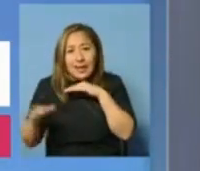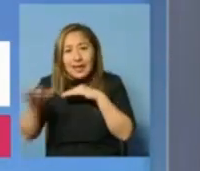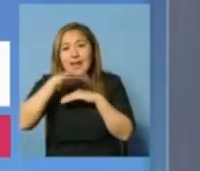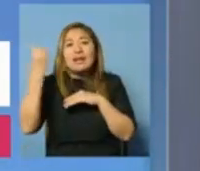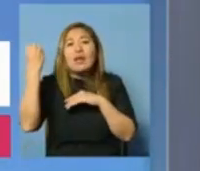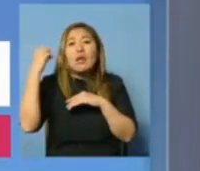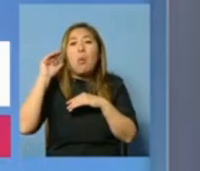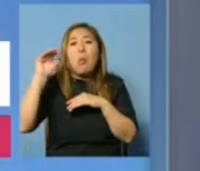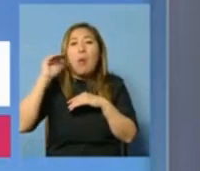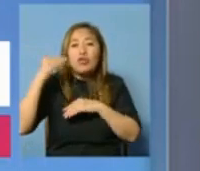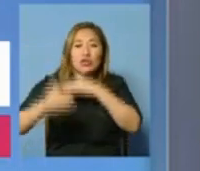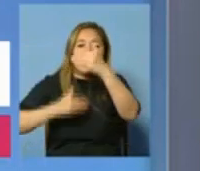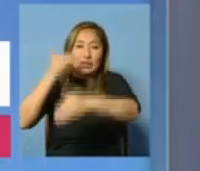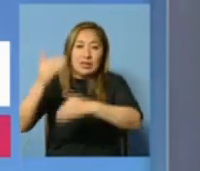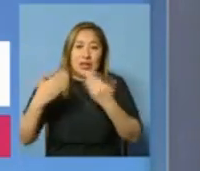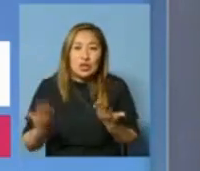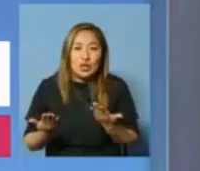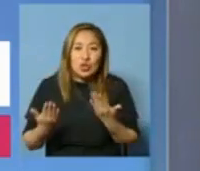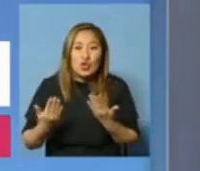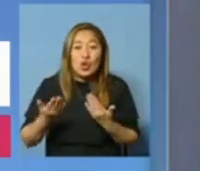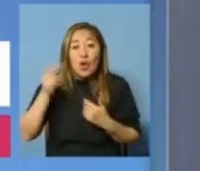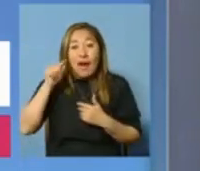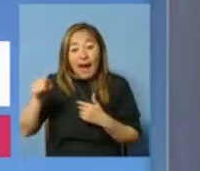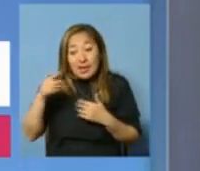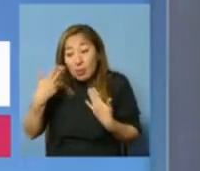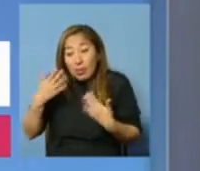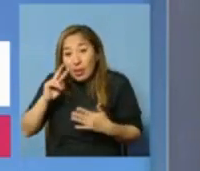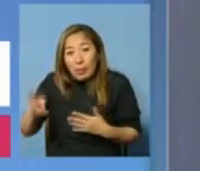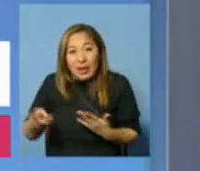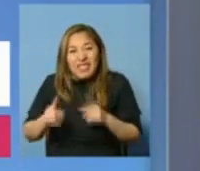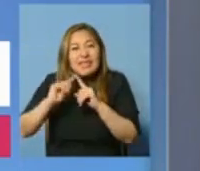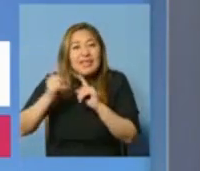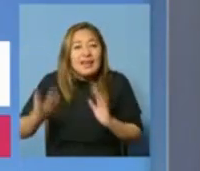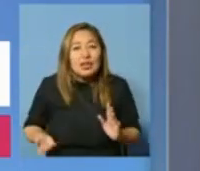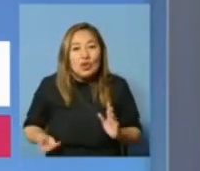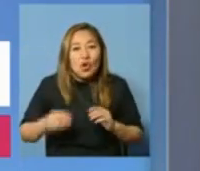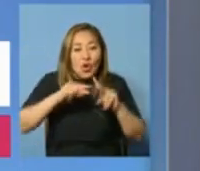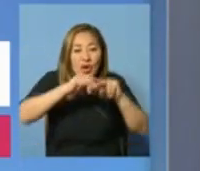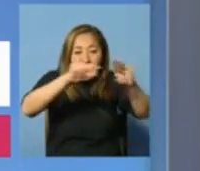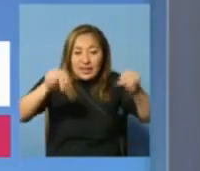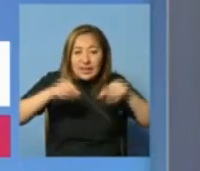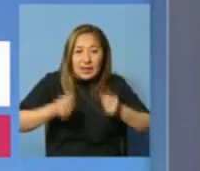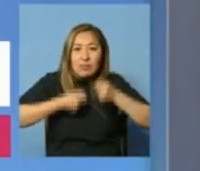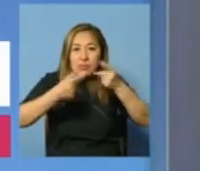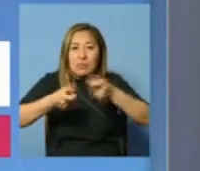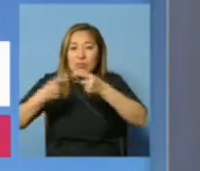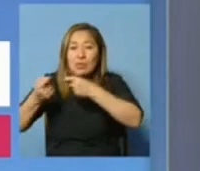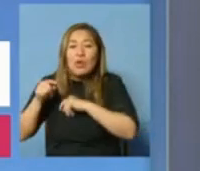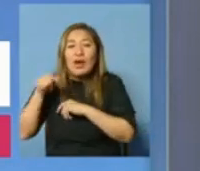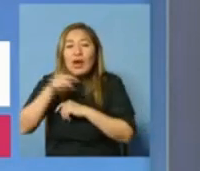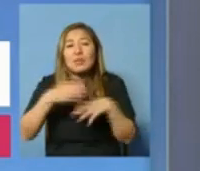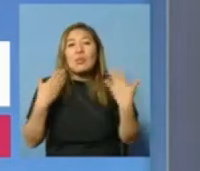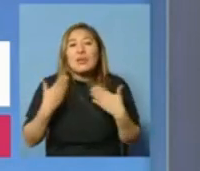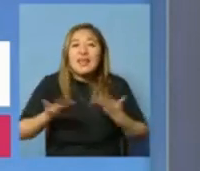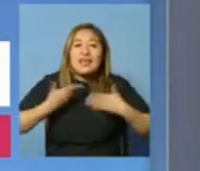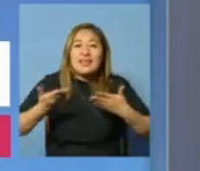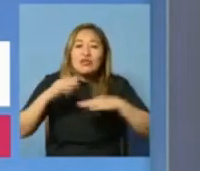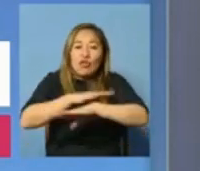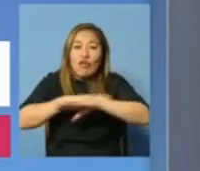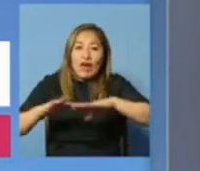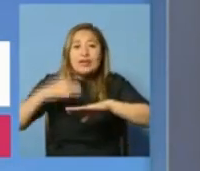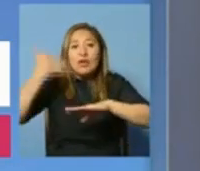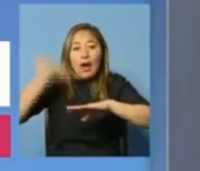Banco de Desarrollo, ex Banco de Acción Social. Pero además cada lote que se entregó era un lote en donde vos tenías los servicios